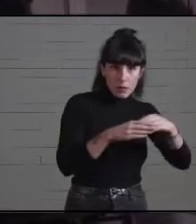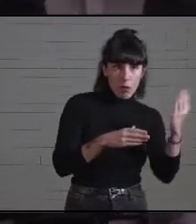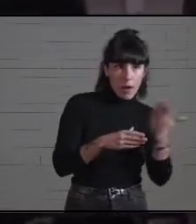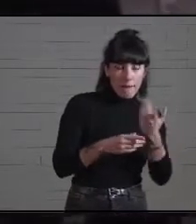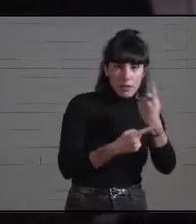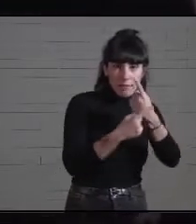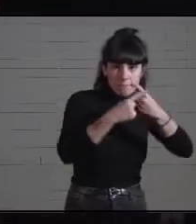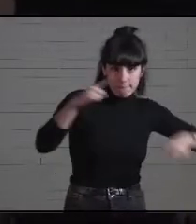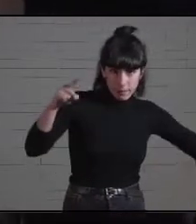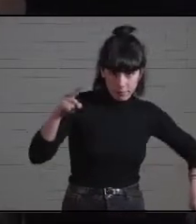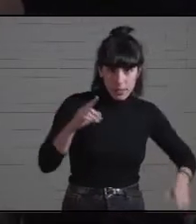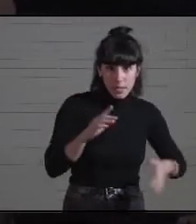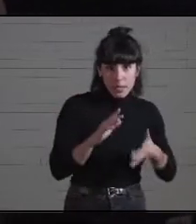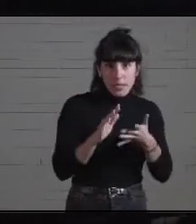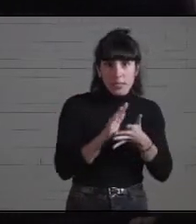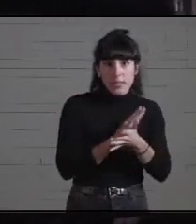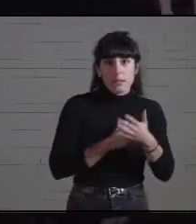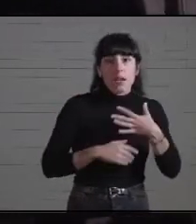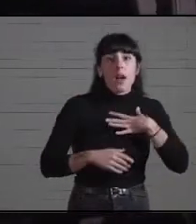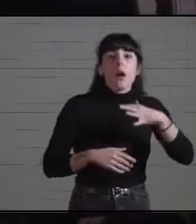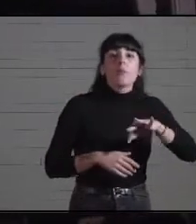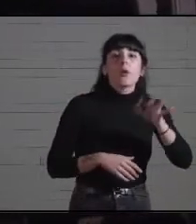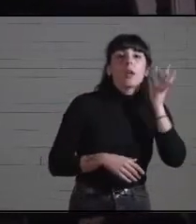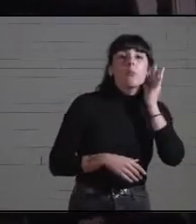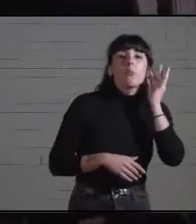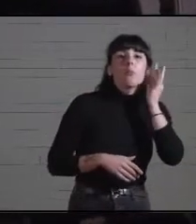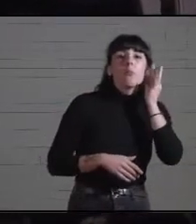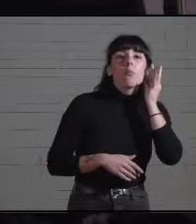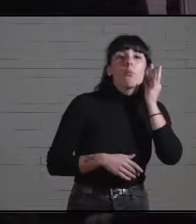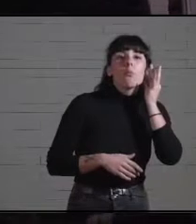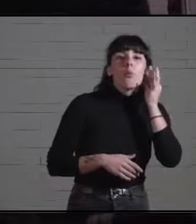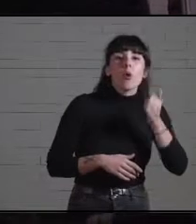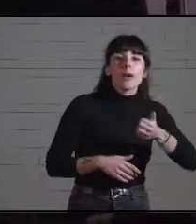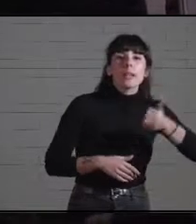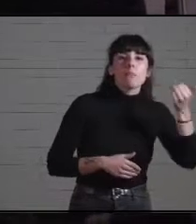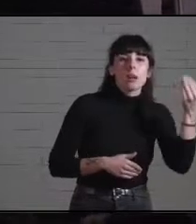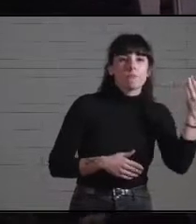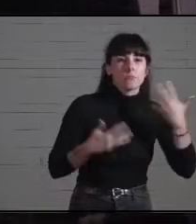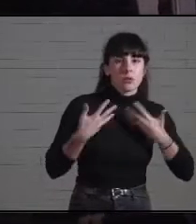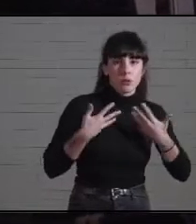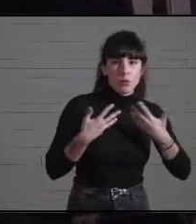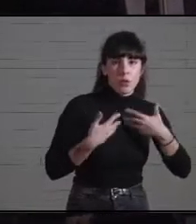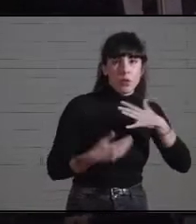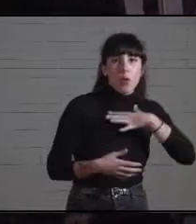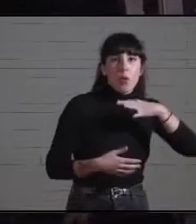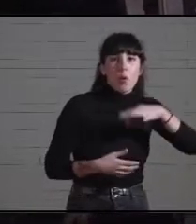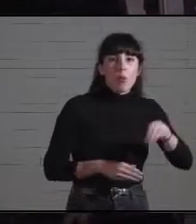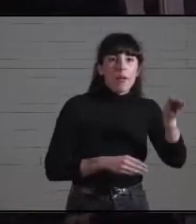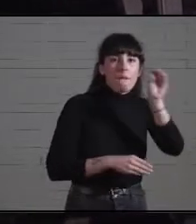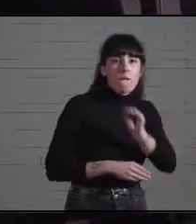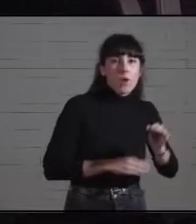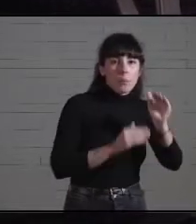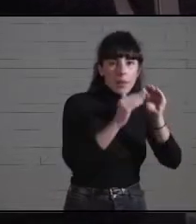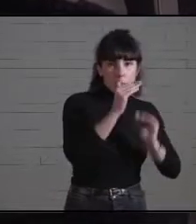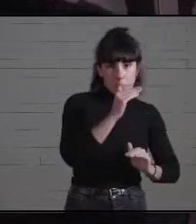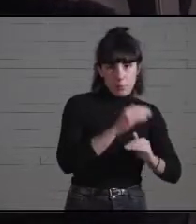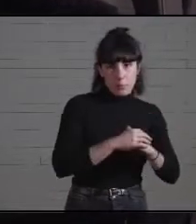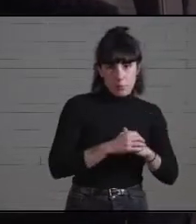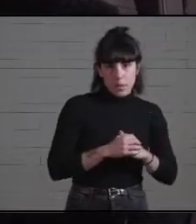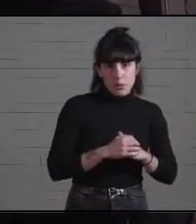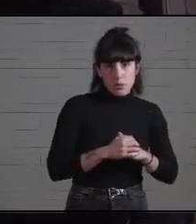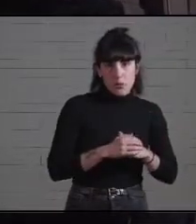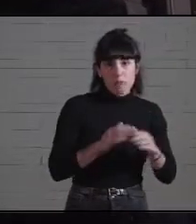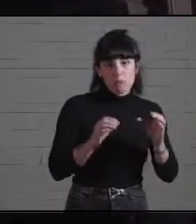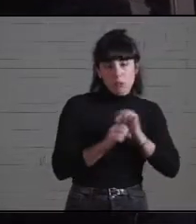mujeres pues que han sufrido mucho más, como son las que tienen recursos educativos bajos, el efecto de la